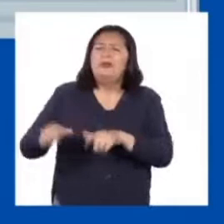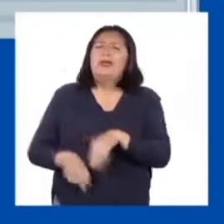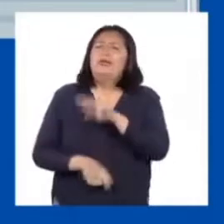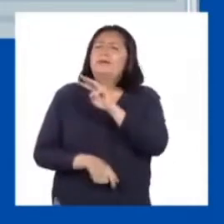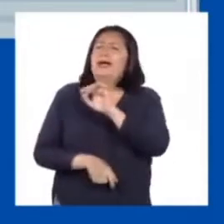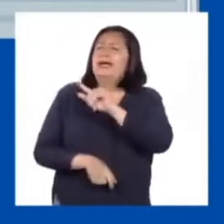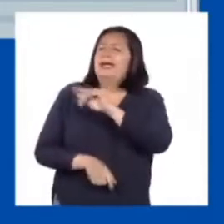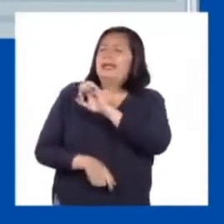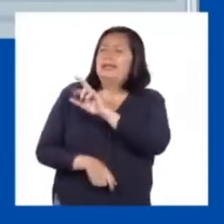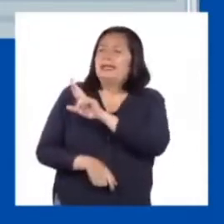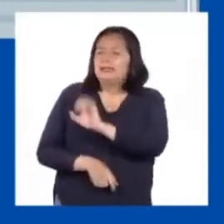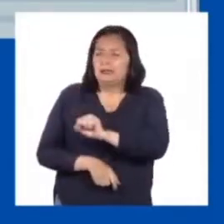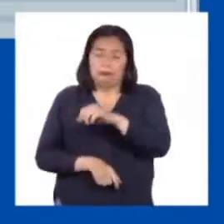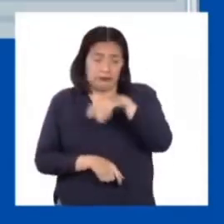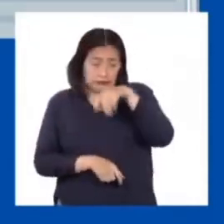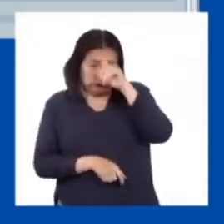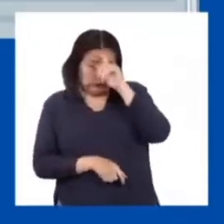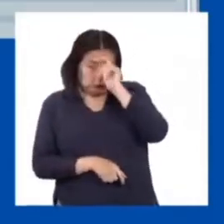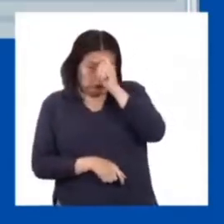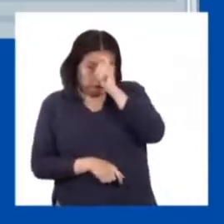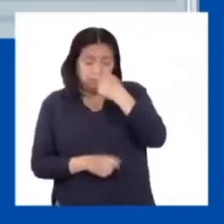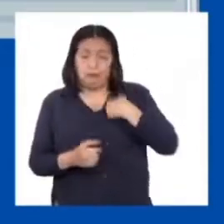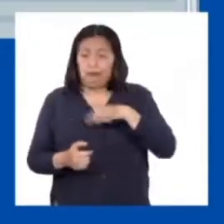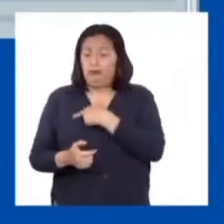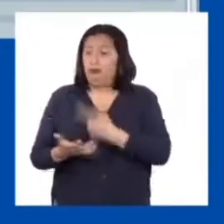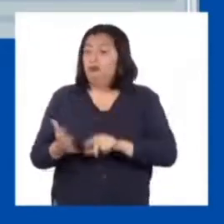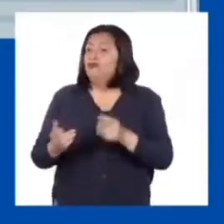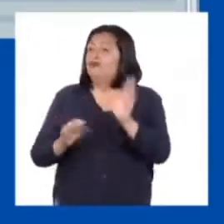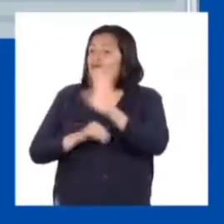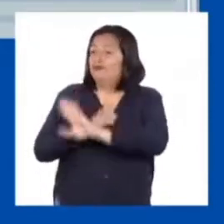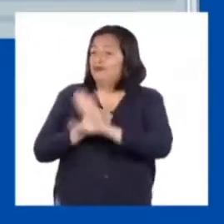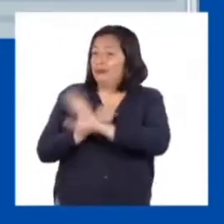y nosotros debemos protegerlo y cuidar su ambiente.